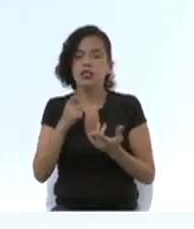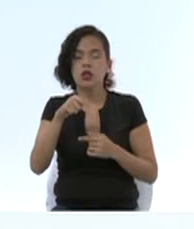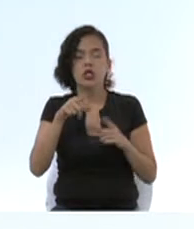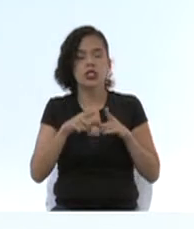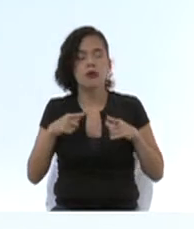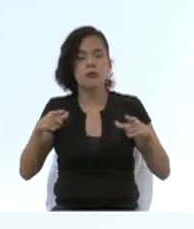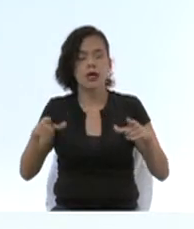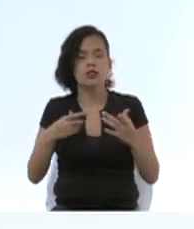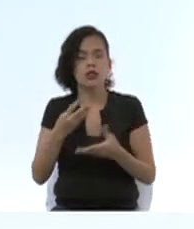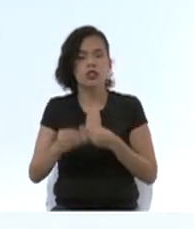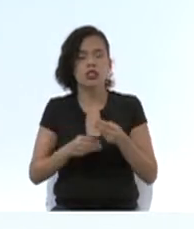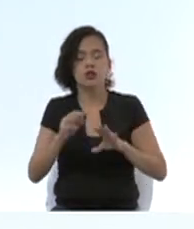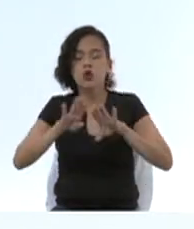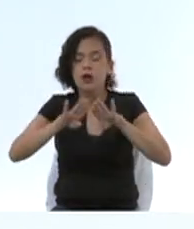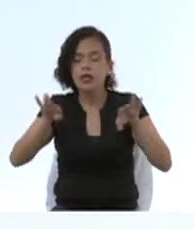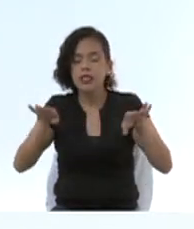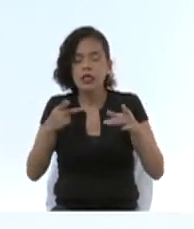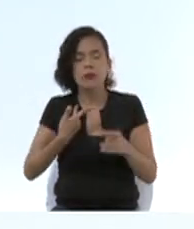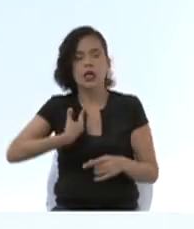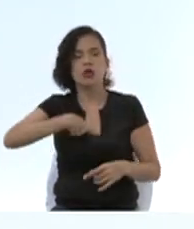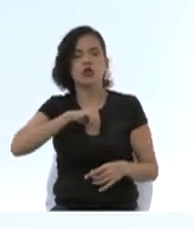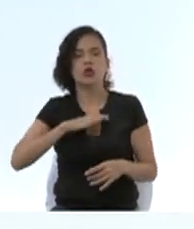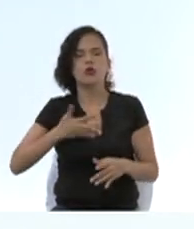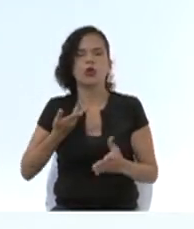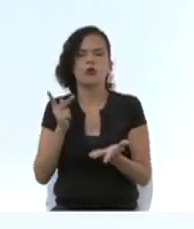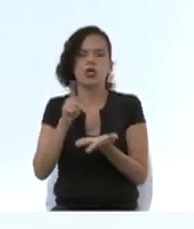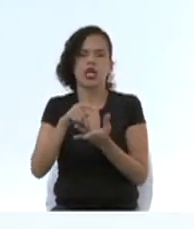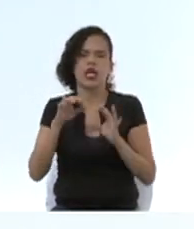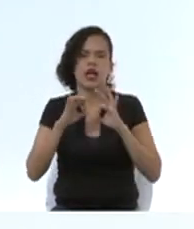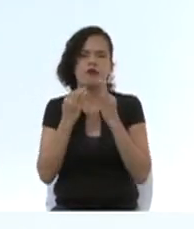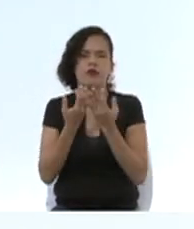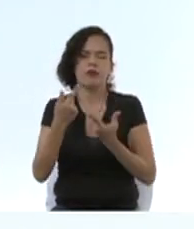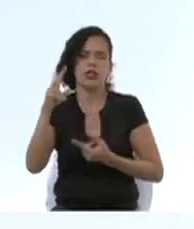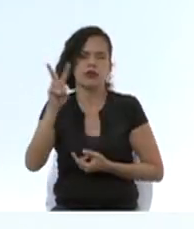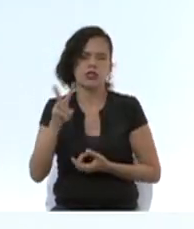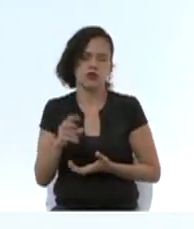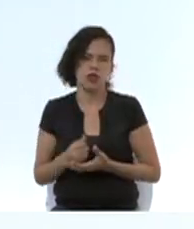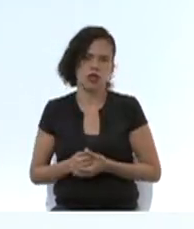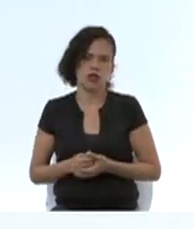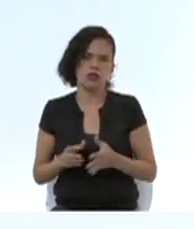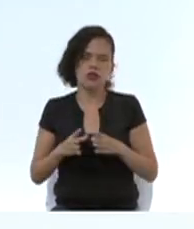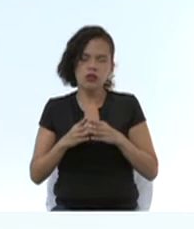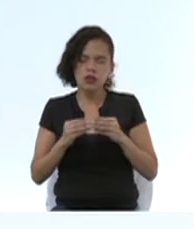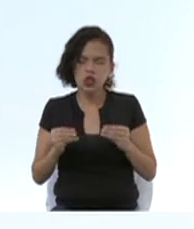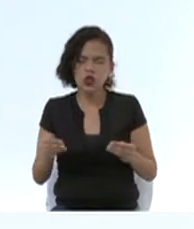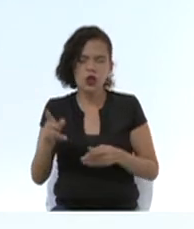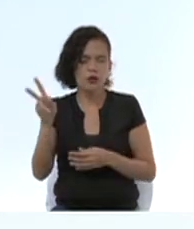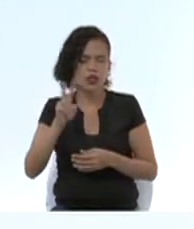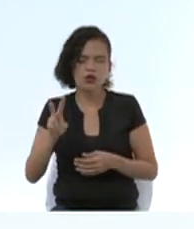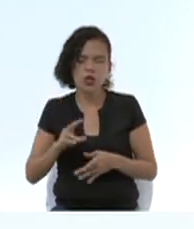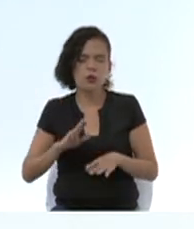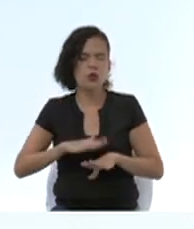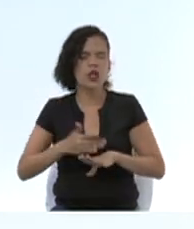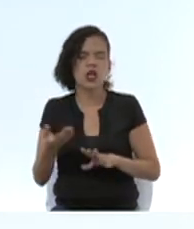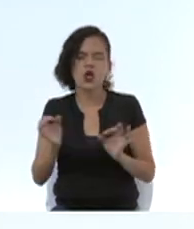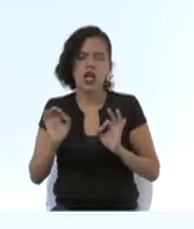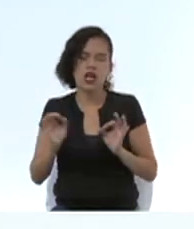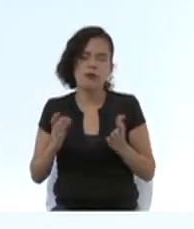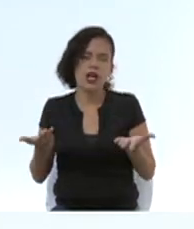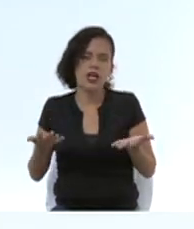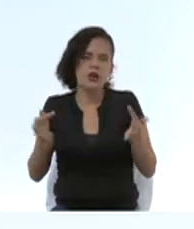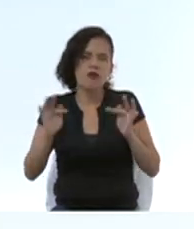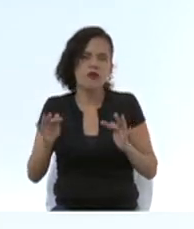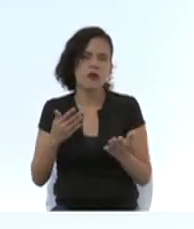espacio que se convirtió en una ventana para que nosotros pudiéramos llegar a la familia de todo el territorio, porque no era solo una estrategia